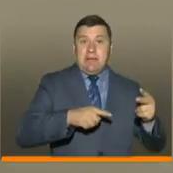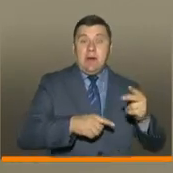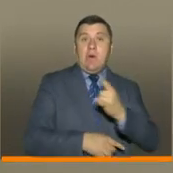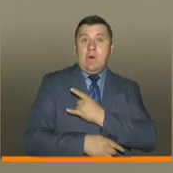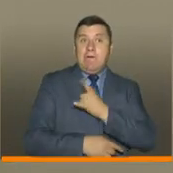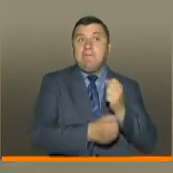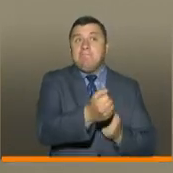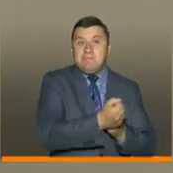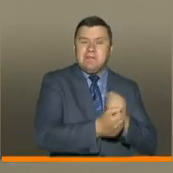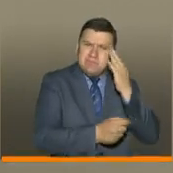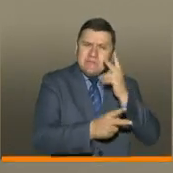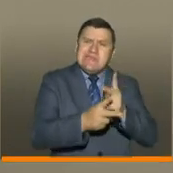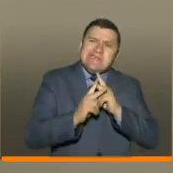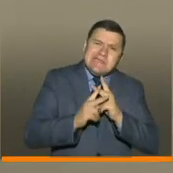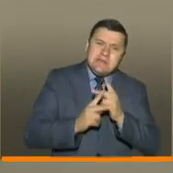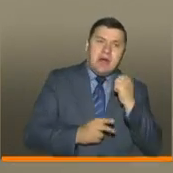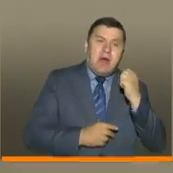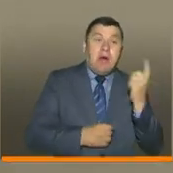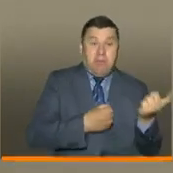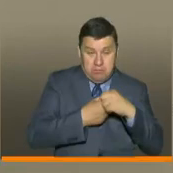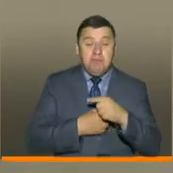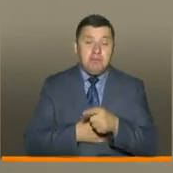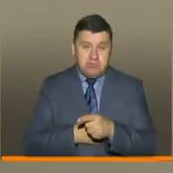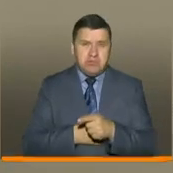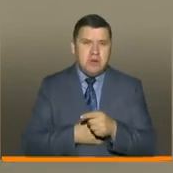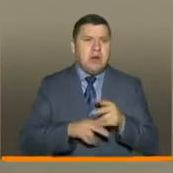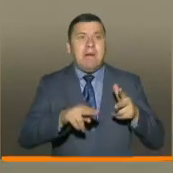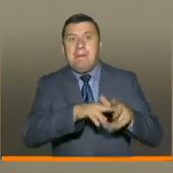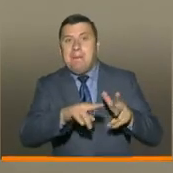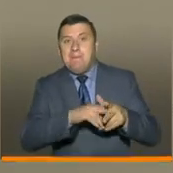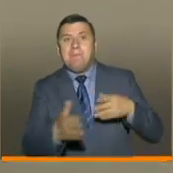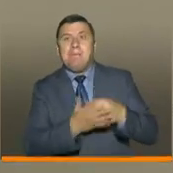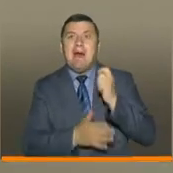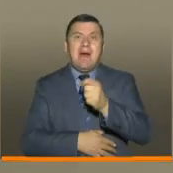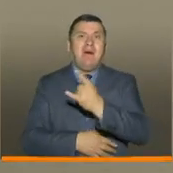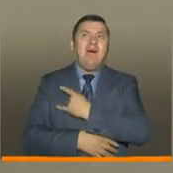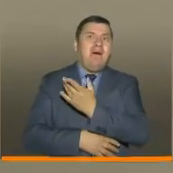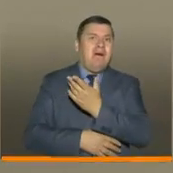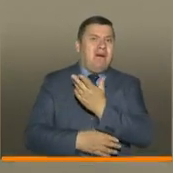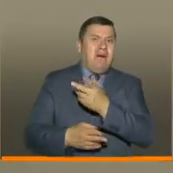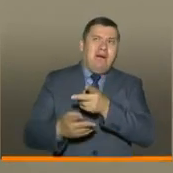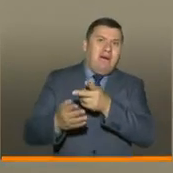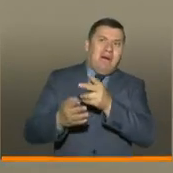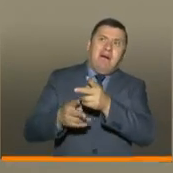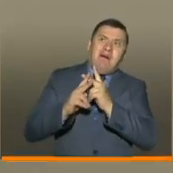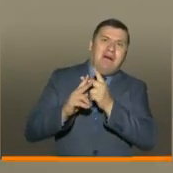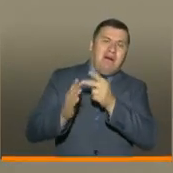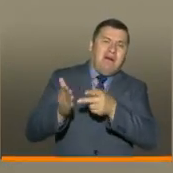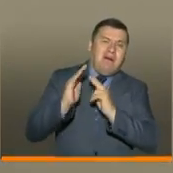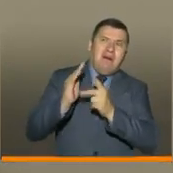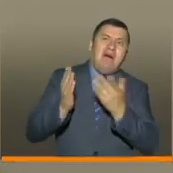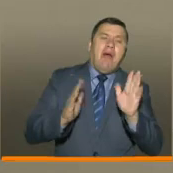superior. Recuerden que los créditos para todos los beneficiarios fueron suspendidos, los pagos de cuota, los pagos de intereses, y lo que más nos